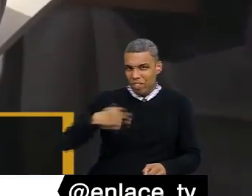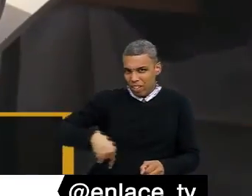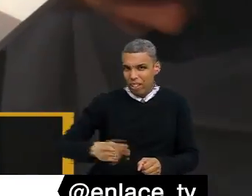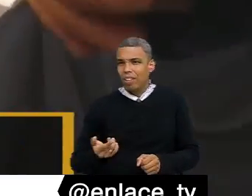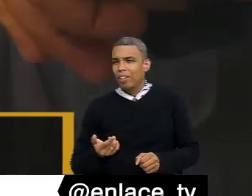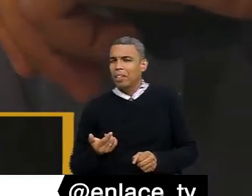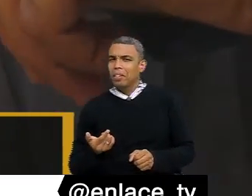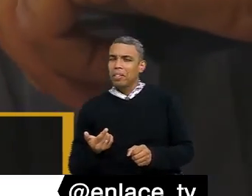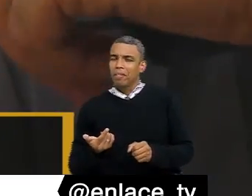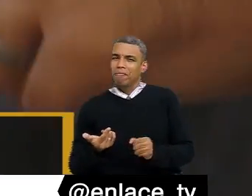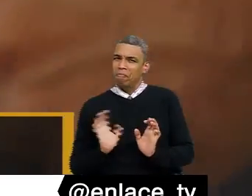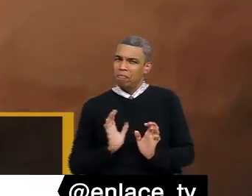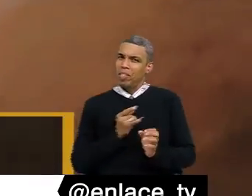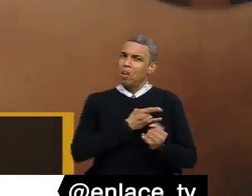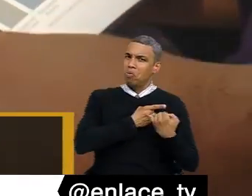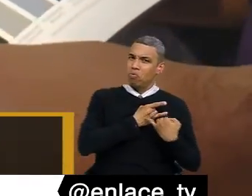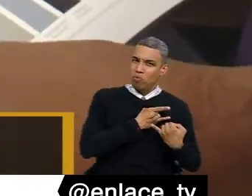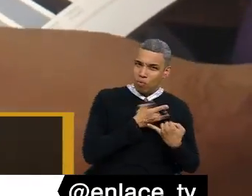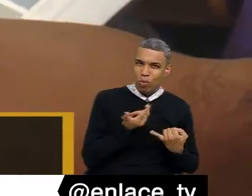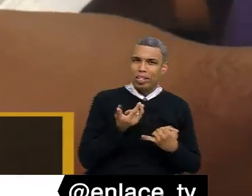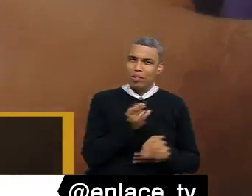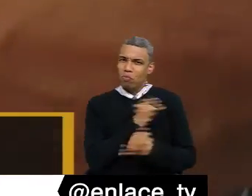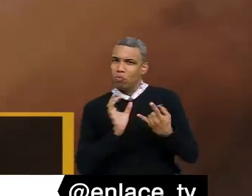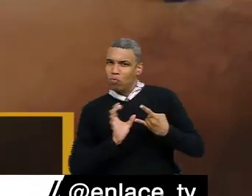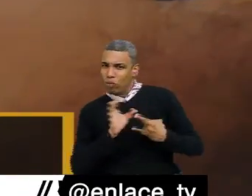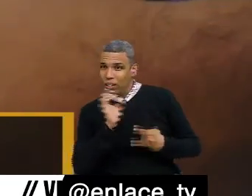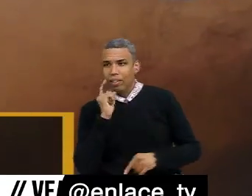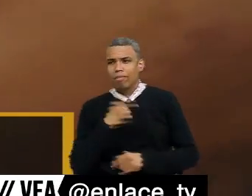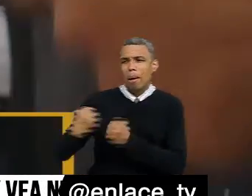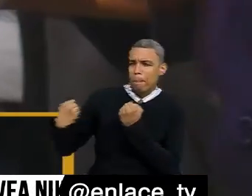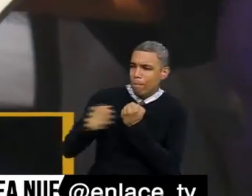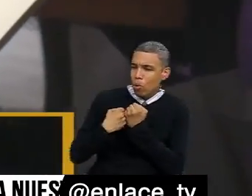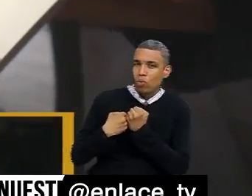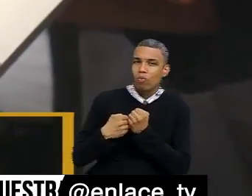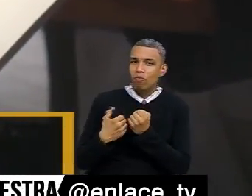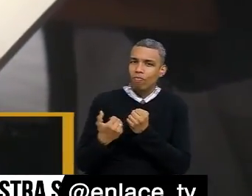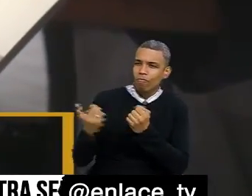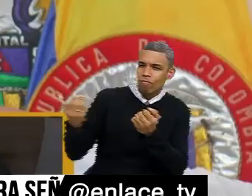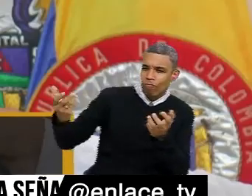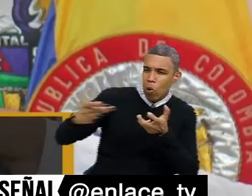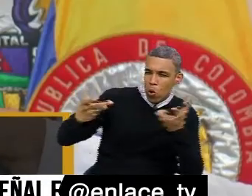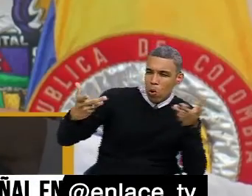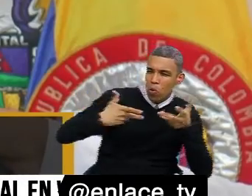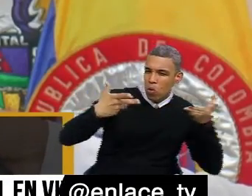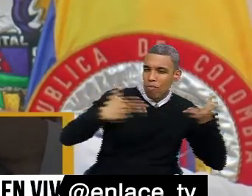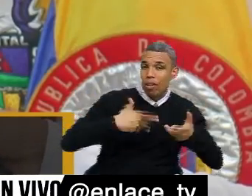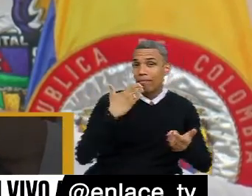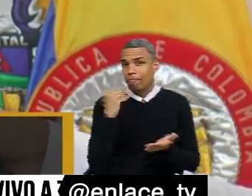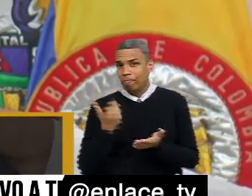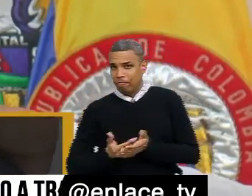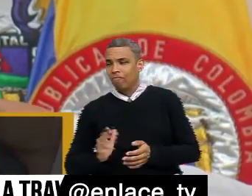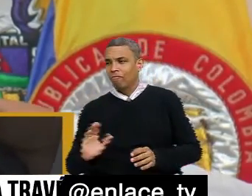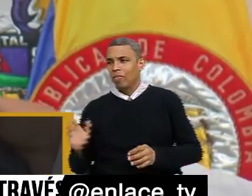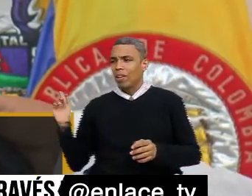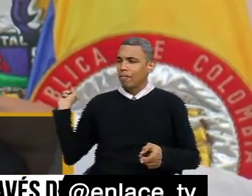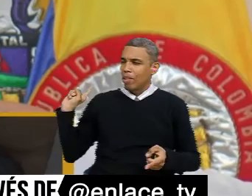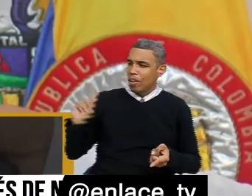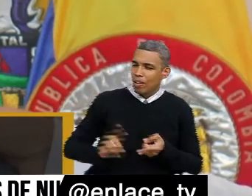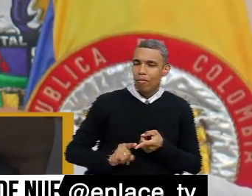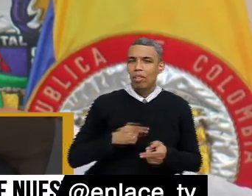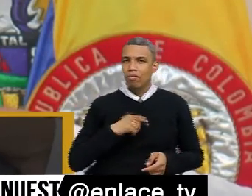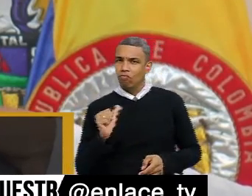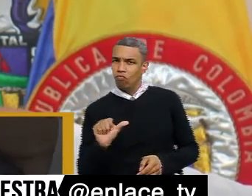apostado el proceso. Y bueno, hoy ya estamos cumpliendo 10 años de avanzar en este proceso de gestión y producción de